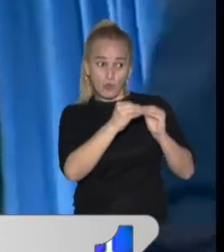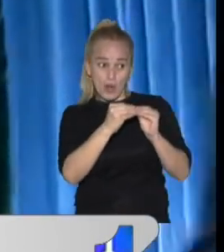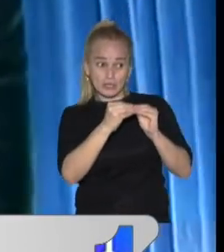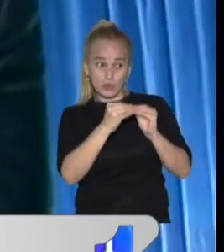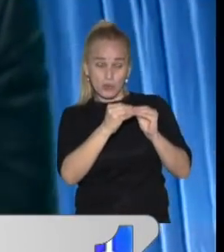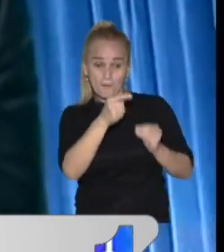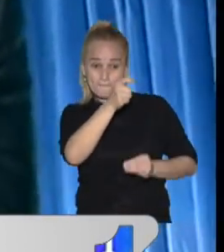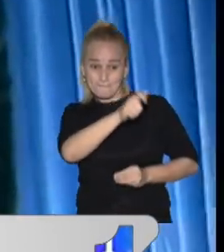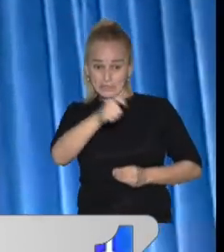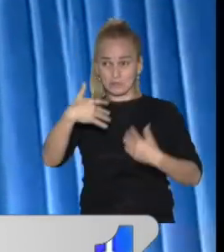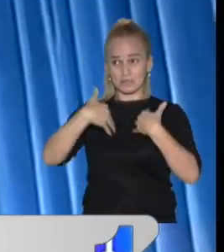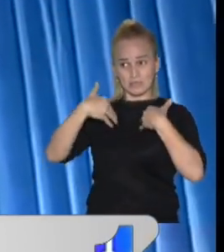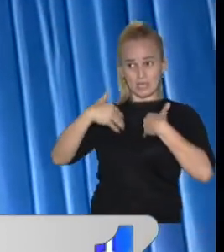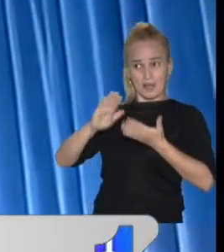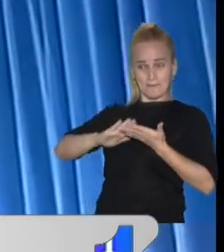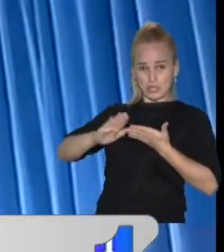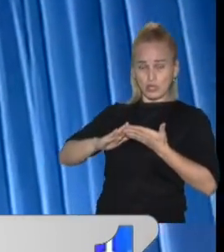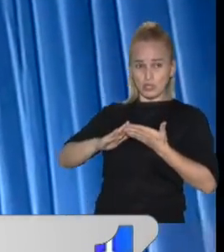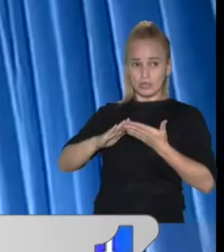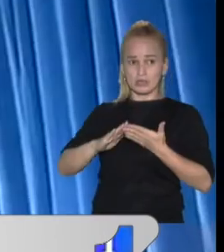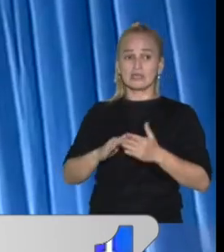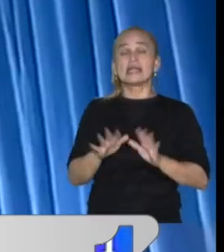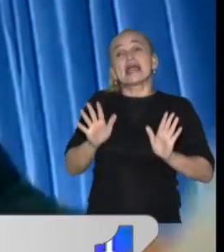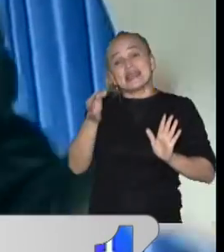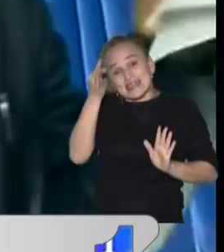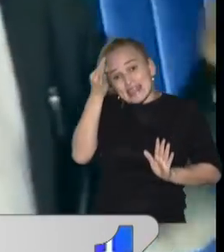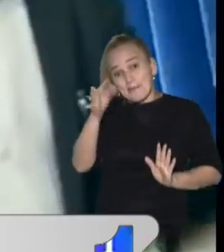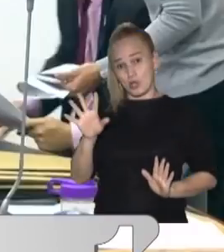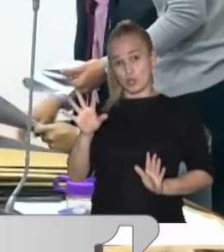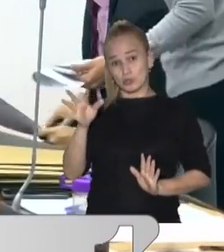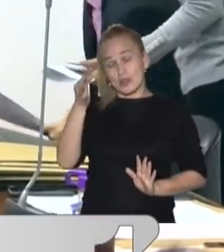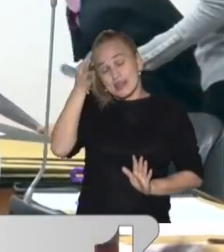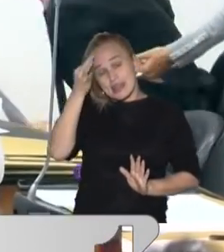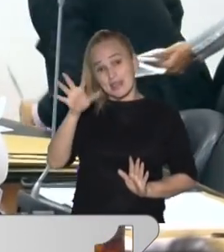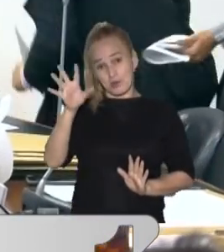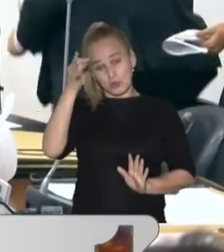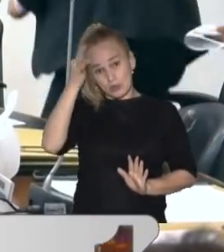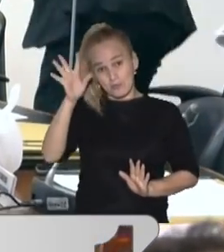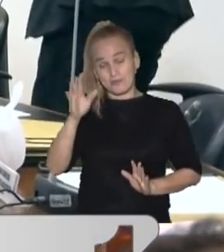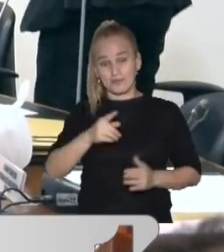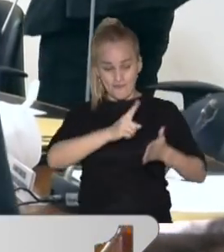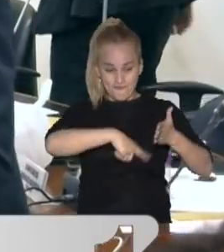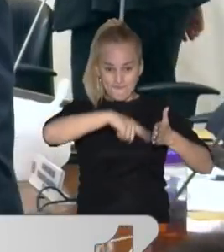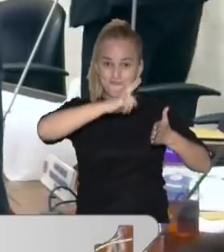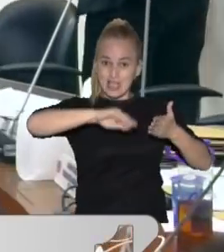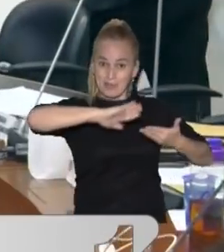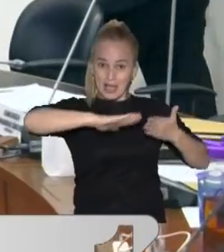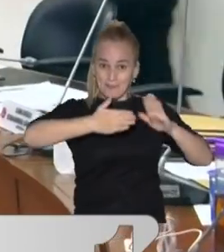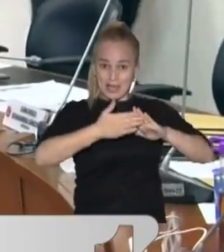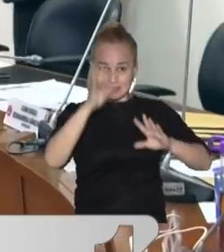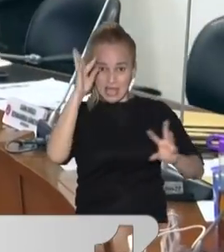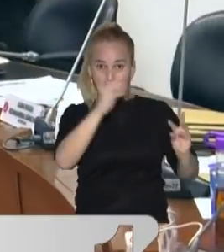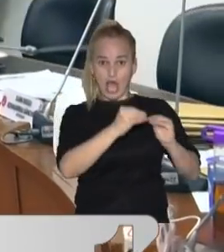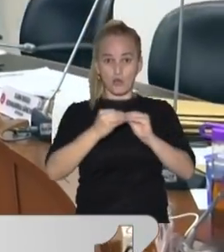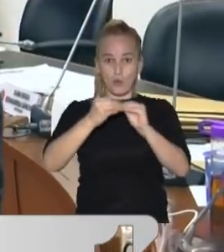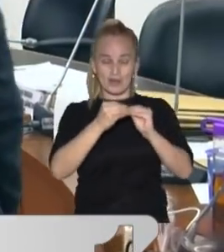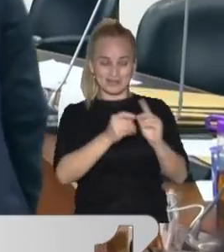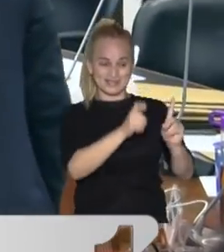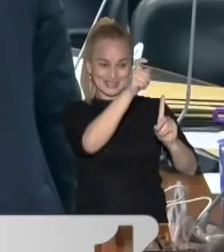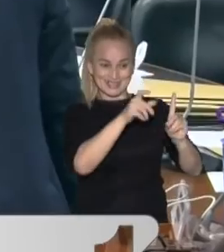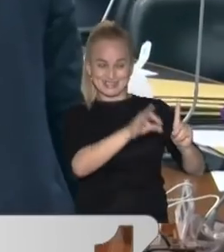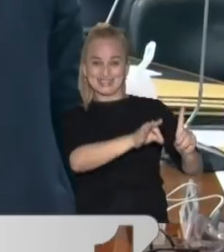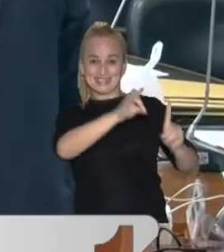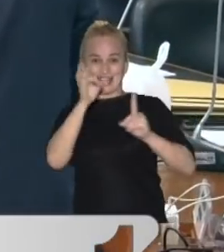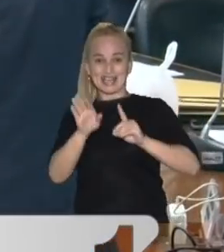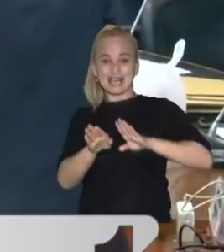perdón a las víctimas. Quizás, quizás, quizás. Con la firma de la paz, Santrich fue designado como representante a la Cámara de las